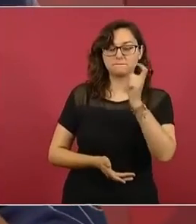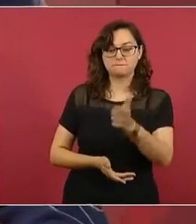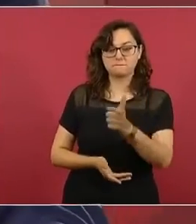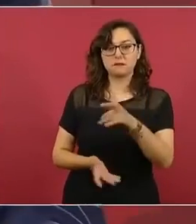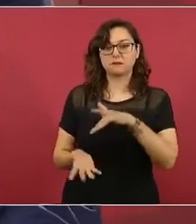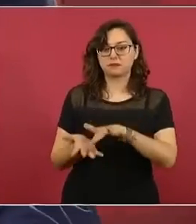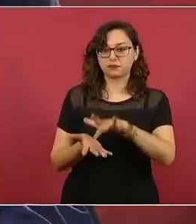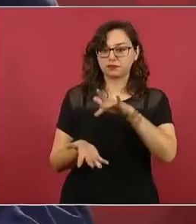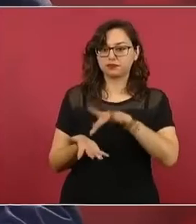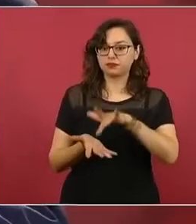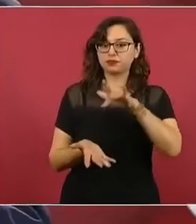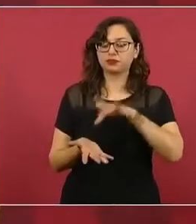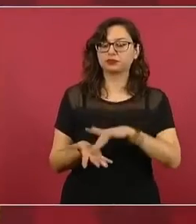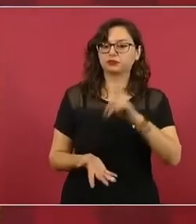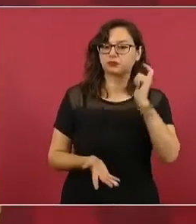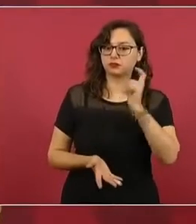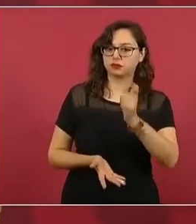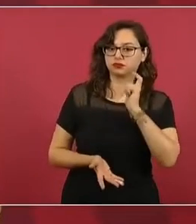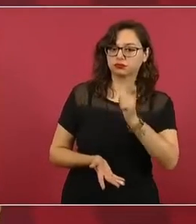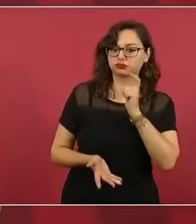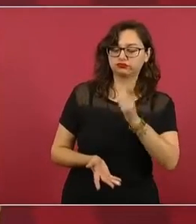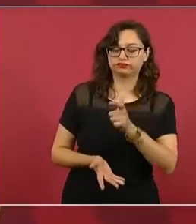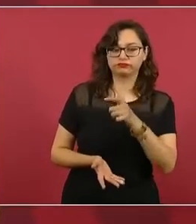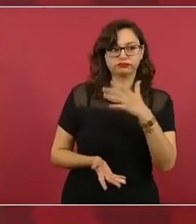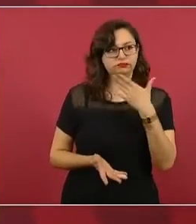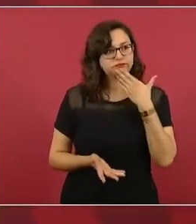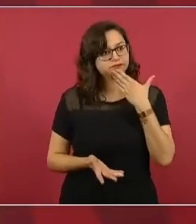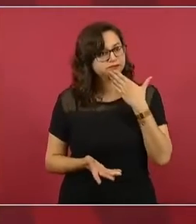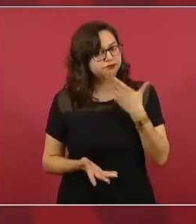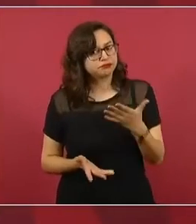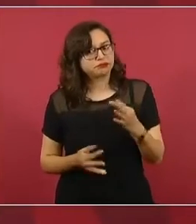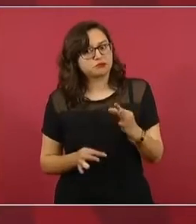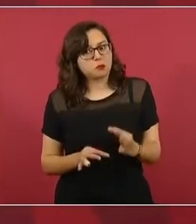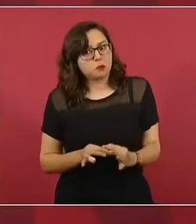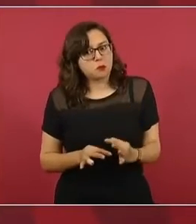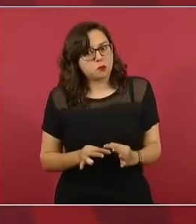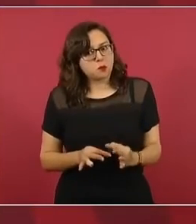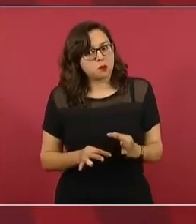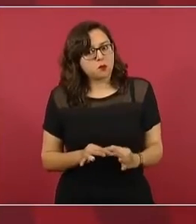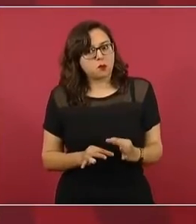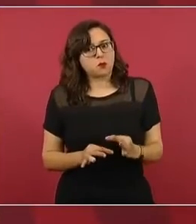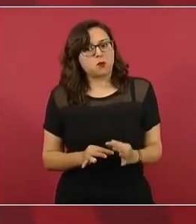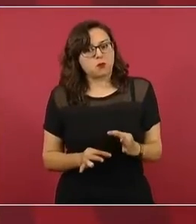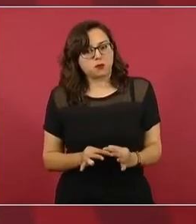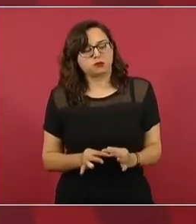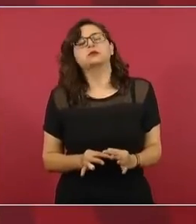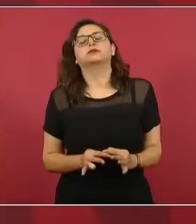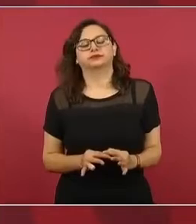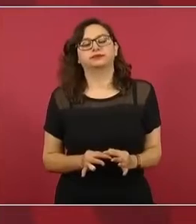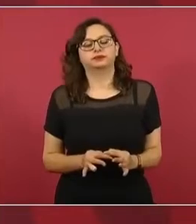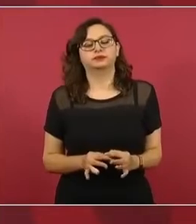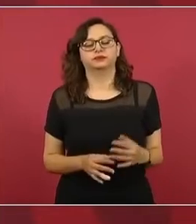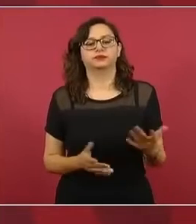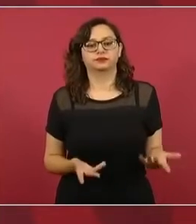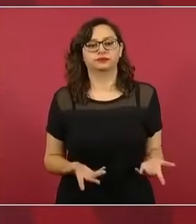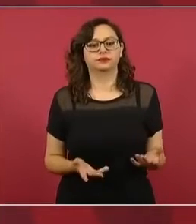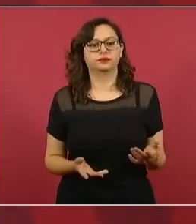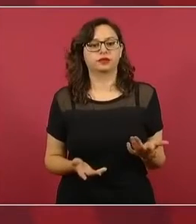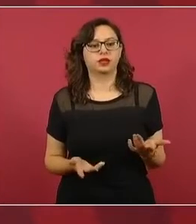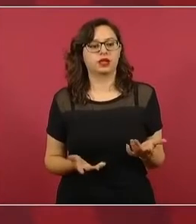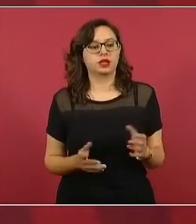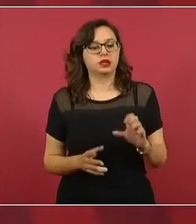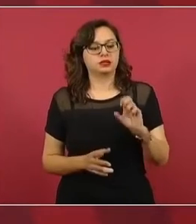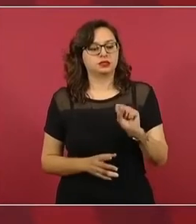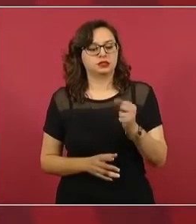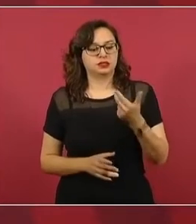llamamos impuestos, sino contribuciones a lo que está recibiendo